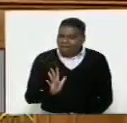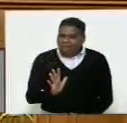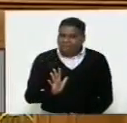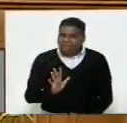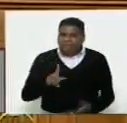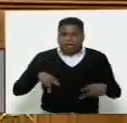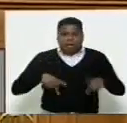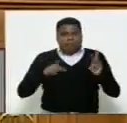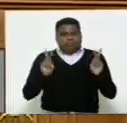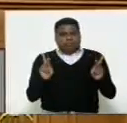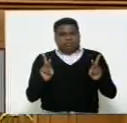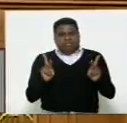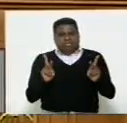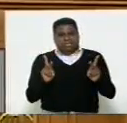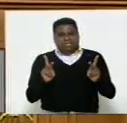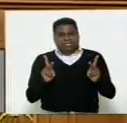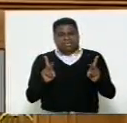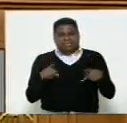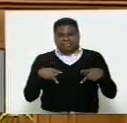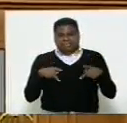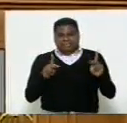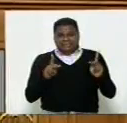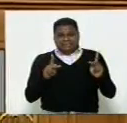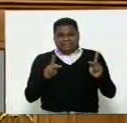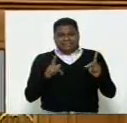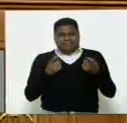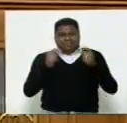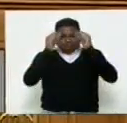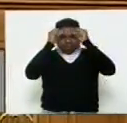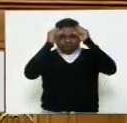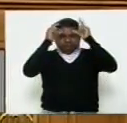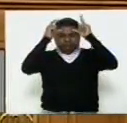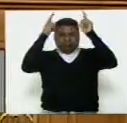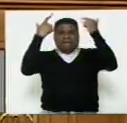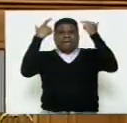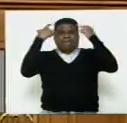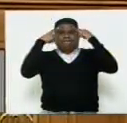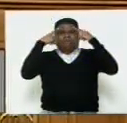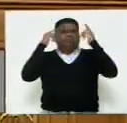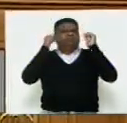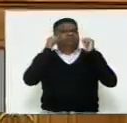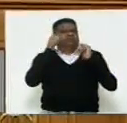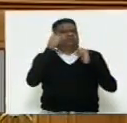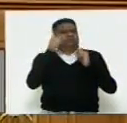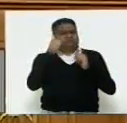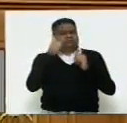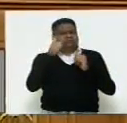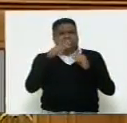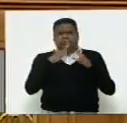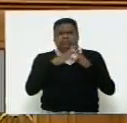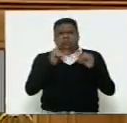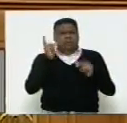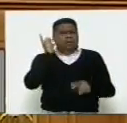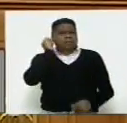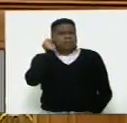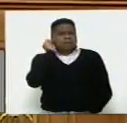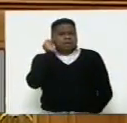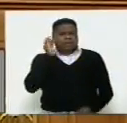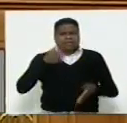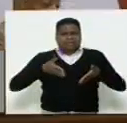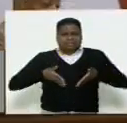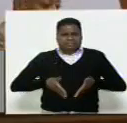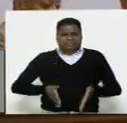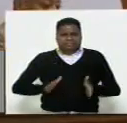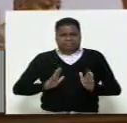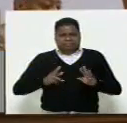oportunidad de formarse como promotoras comunales de parto humanizado ha sido para ellas y para nosotras también, para todos quienes trabajamos en esto,